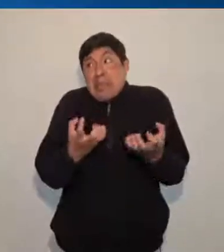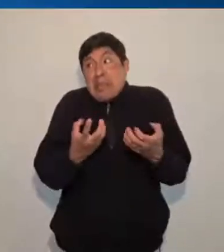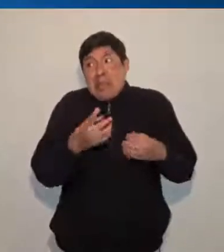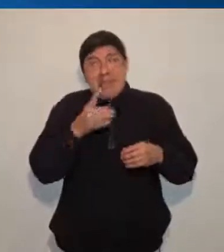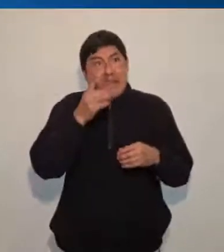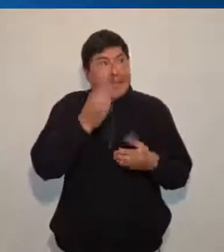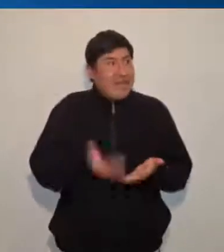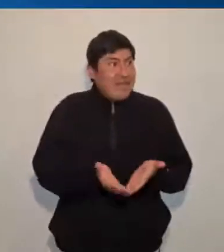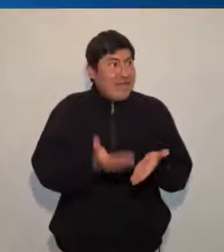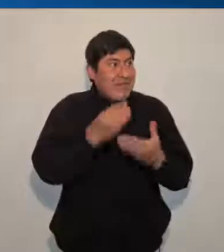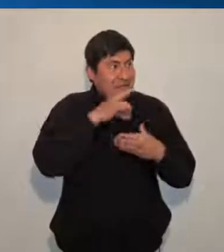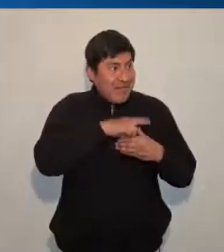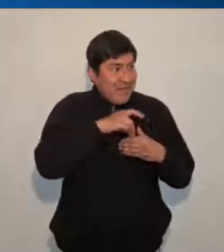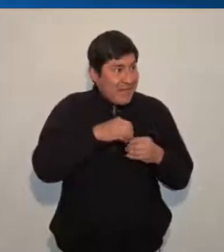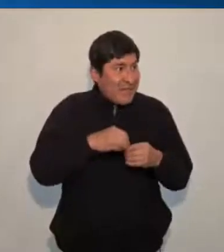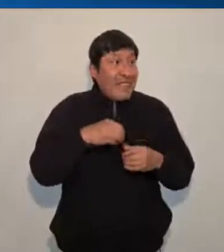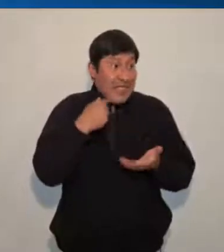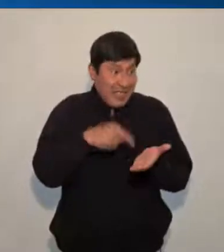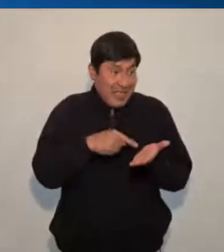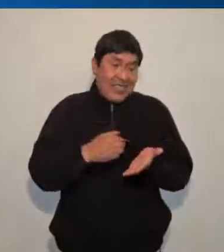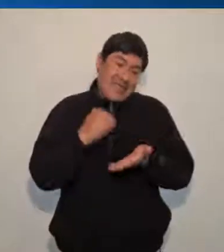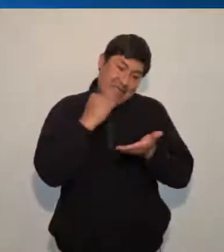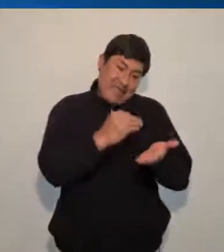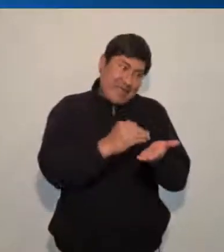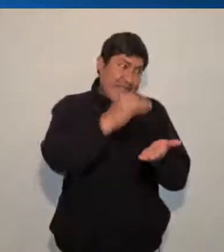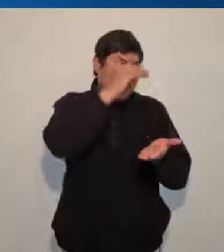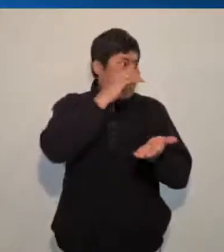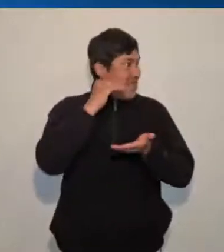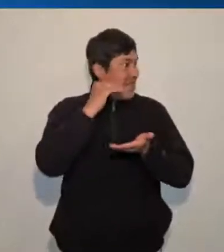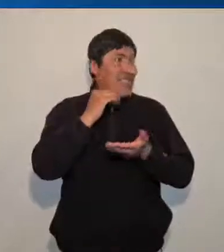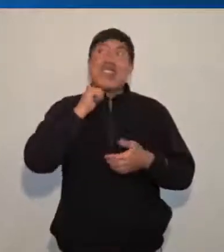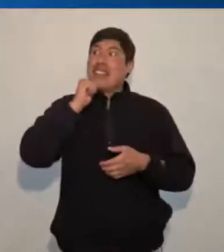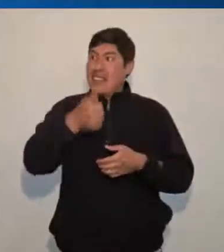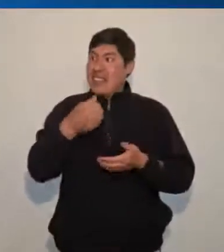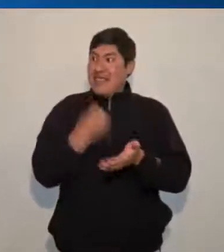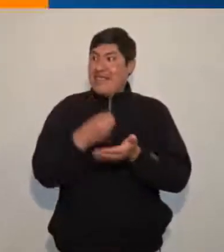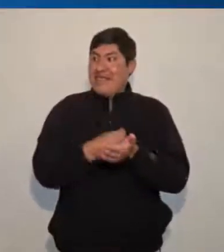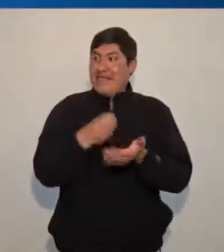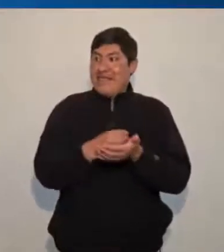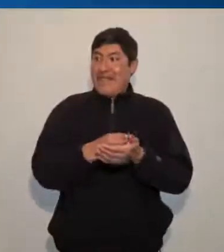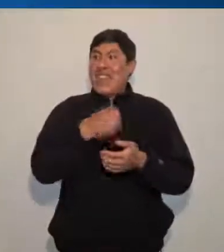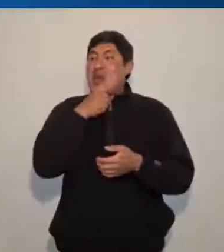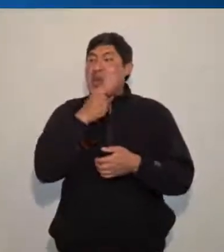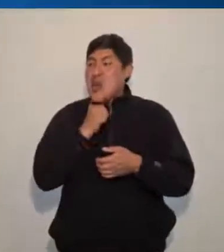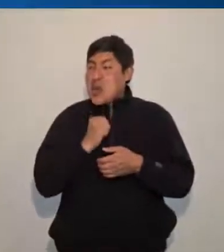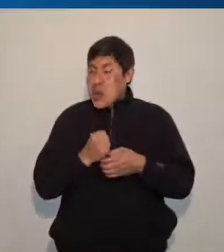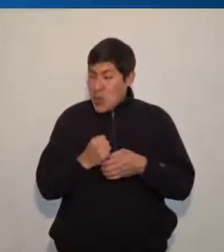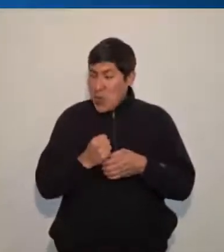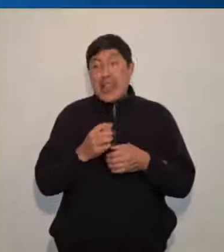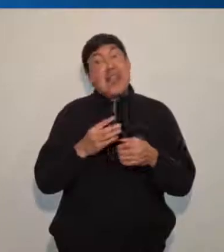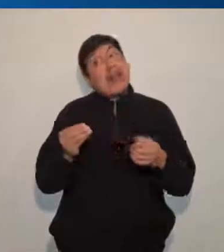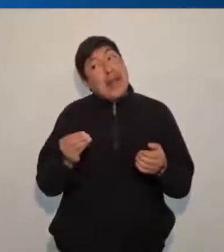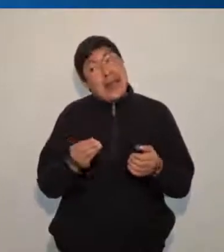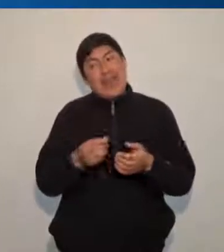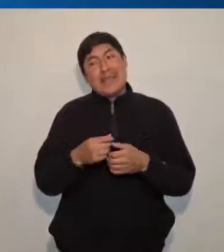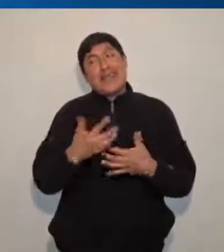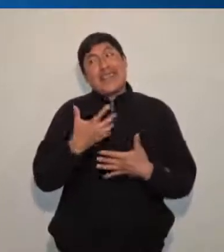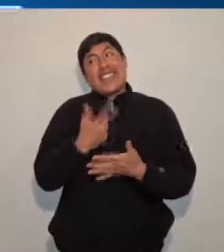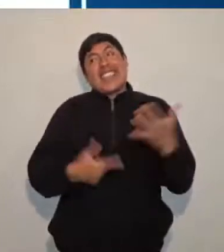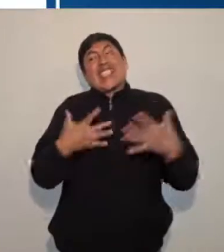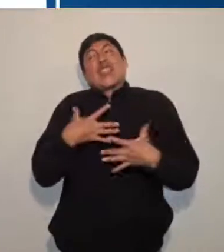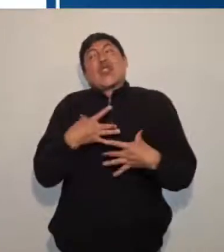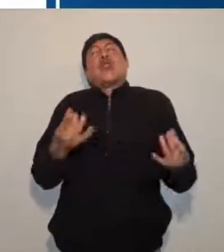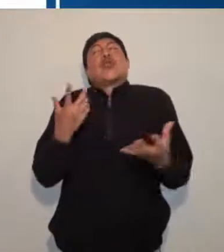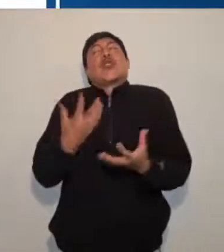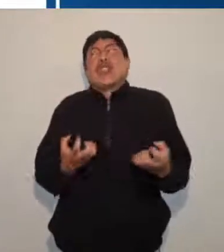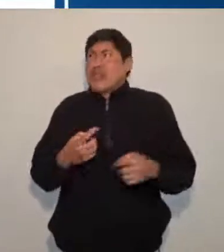produzca ganancia. Eso es invertir. Así, el día de mañana tendrá platita para su vejez. Y también para darse los gustitos